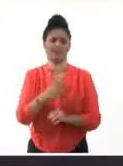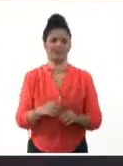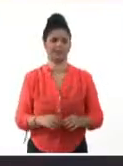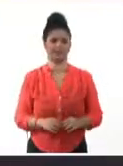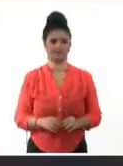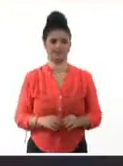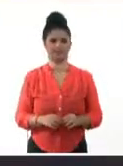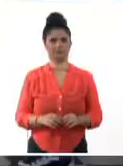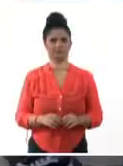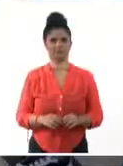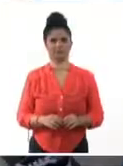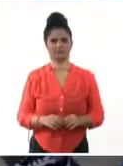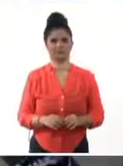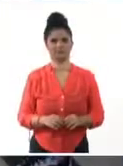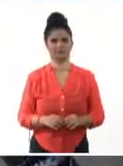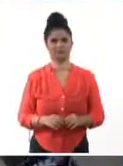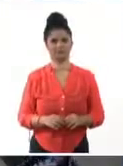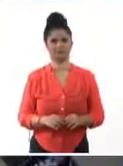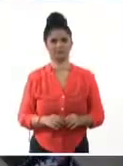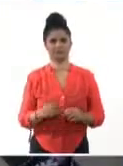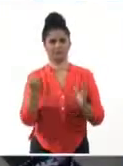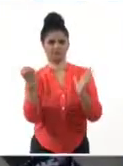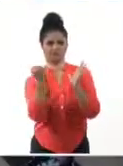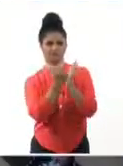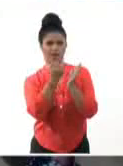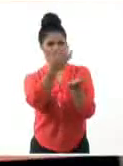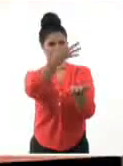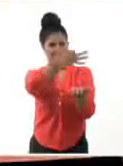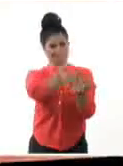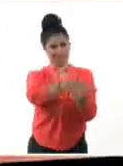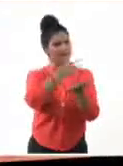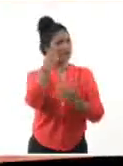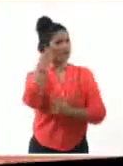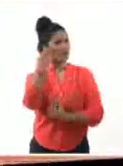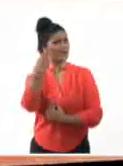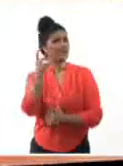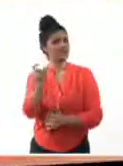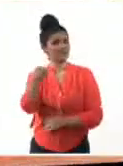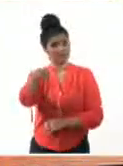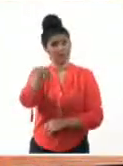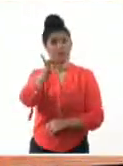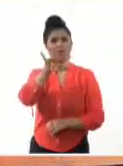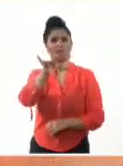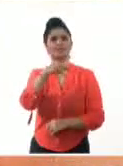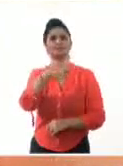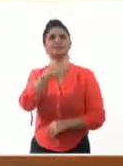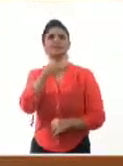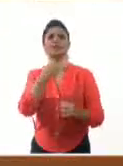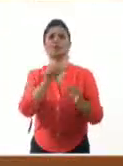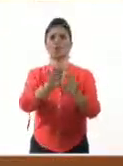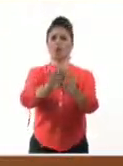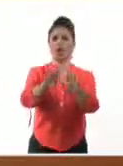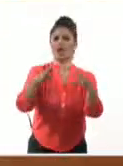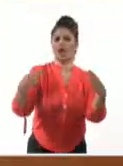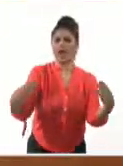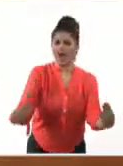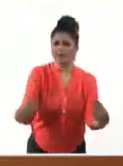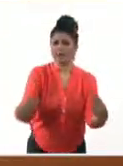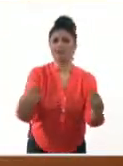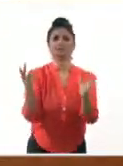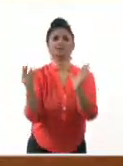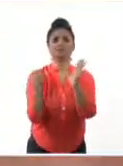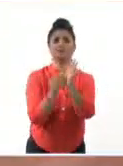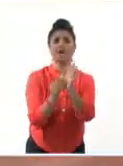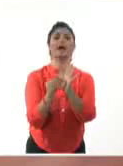Un sello recordará desde este 15 de enero la fecha en que el comandante en jefe auguró hace más de 6 décadas el de la